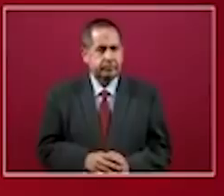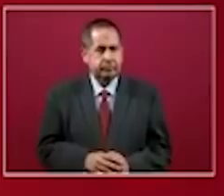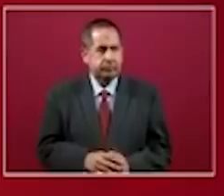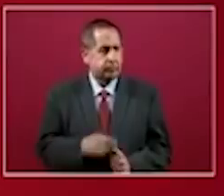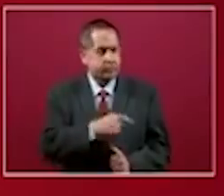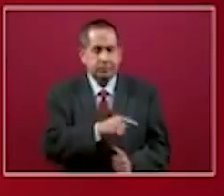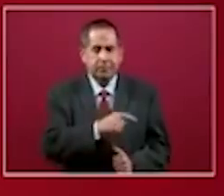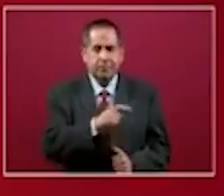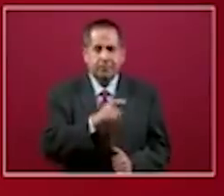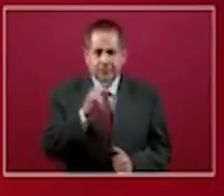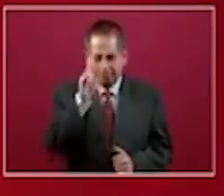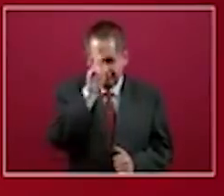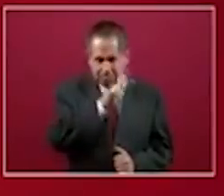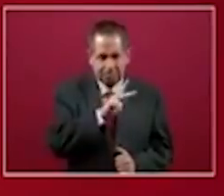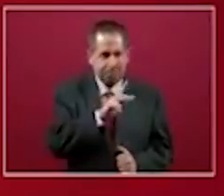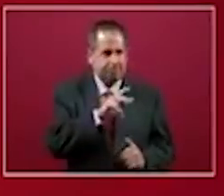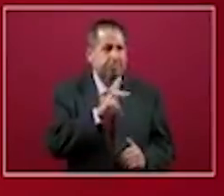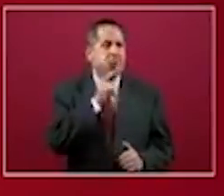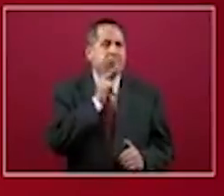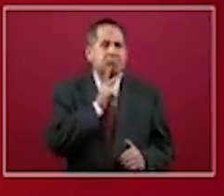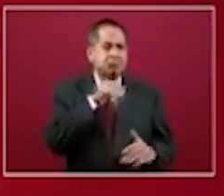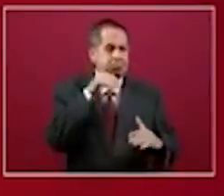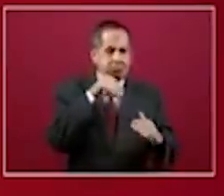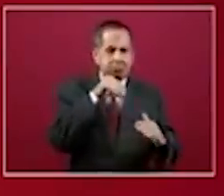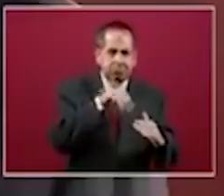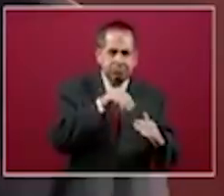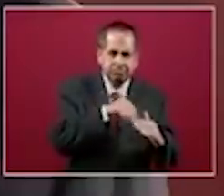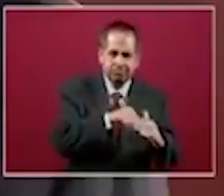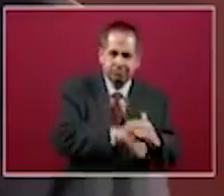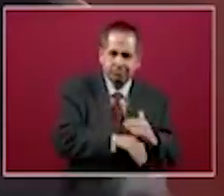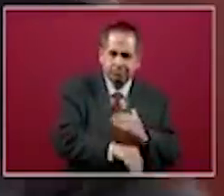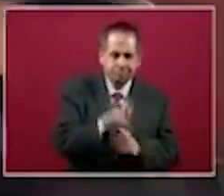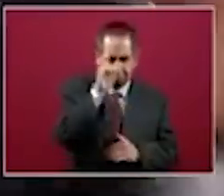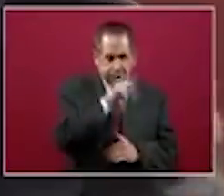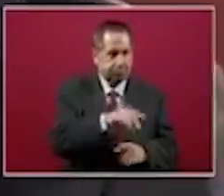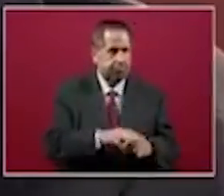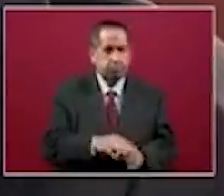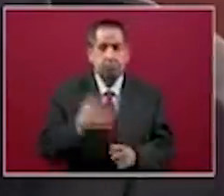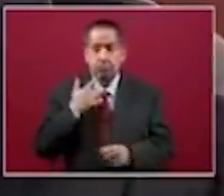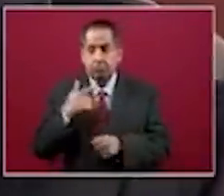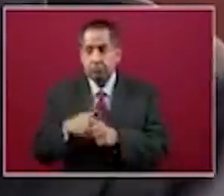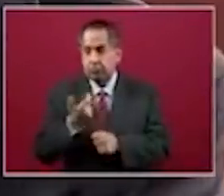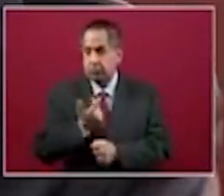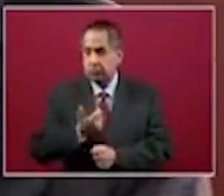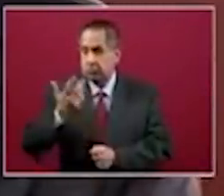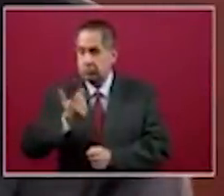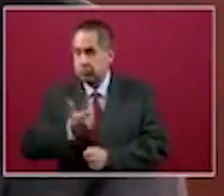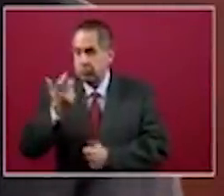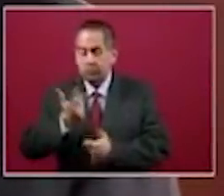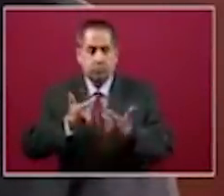arruinando la petroquímica, aumentó el precio de los